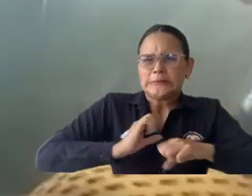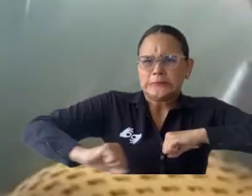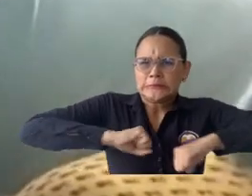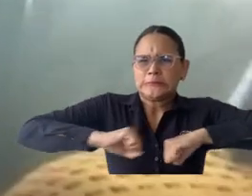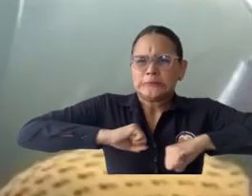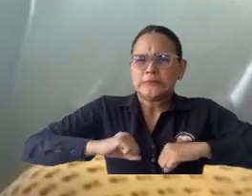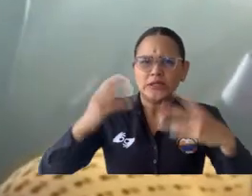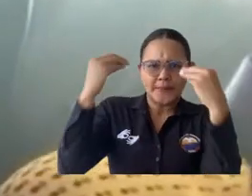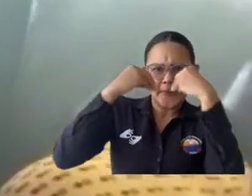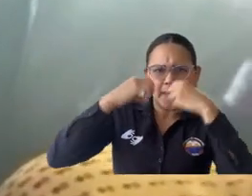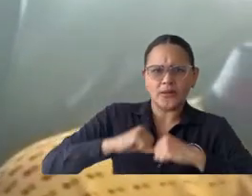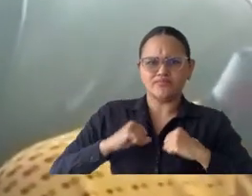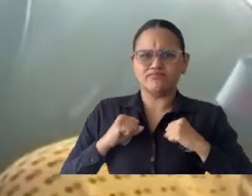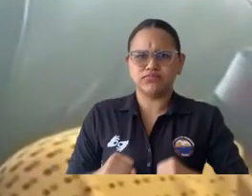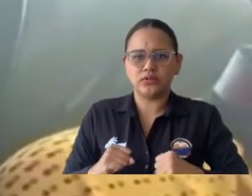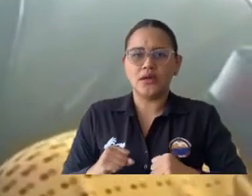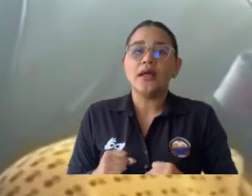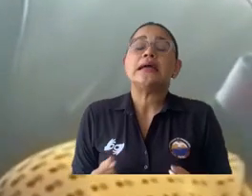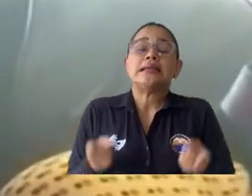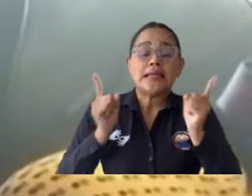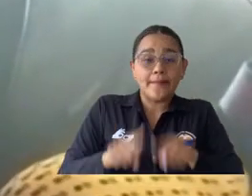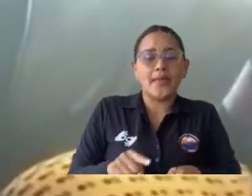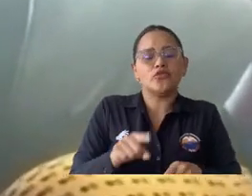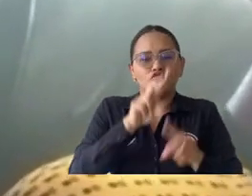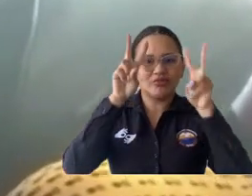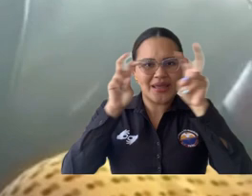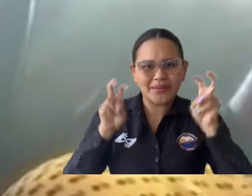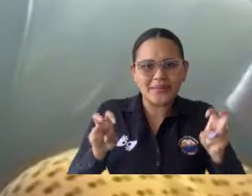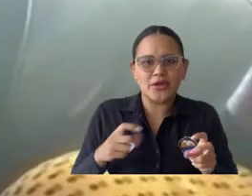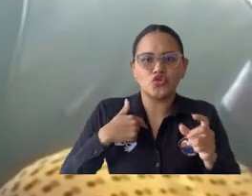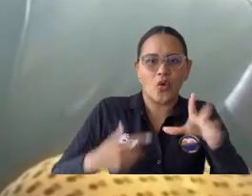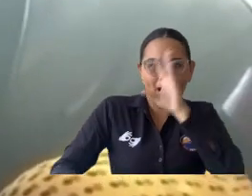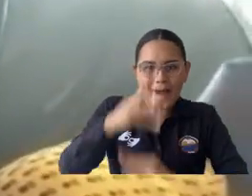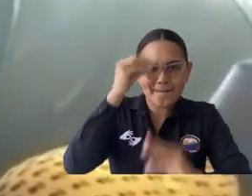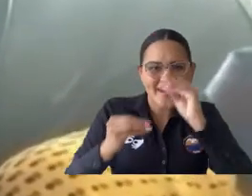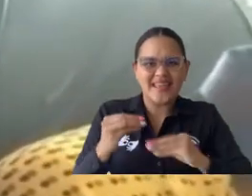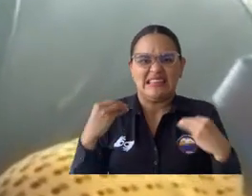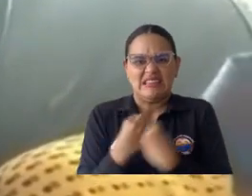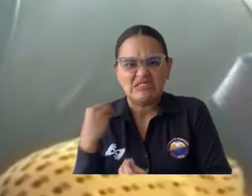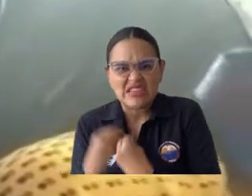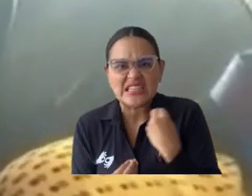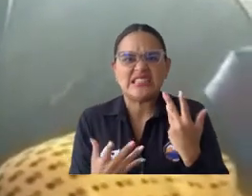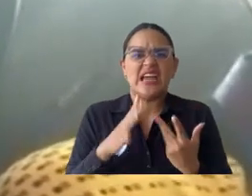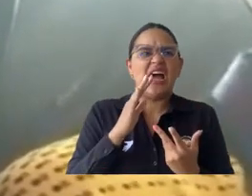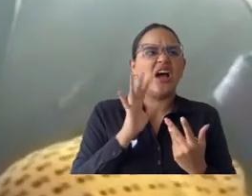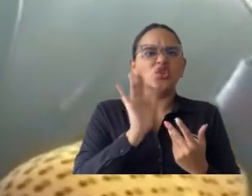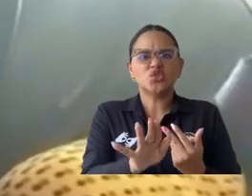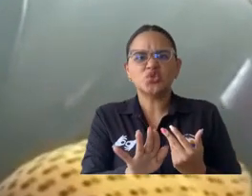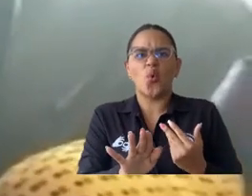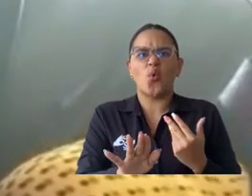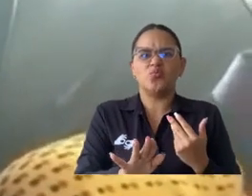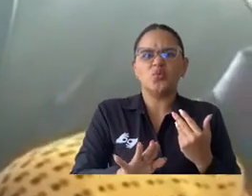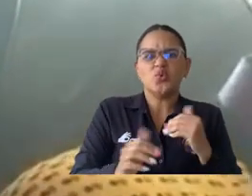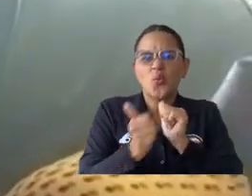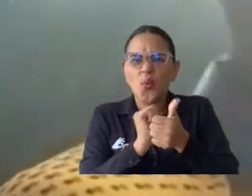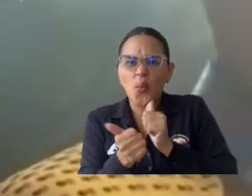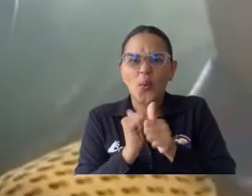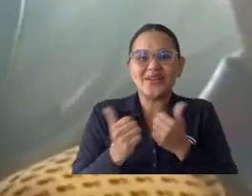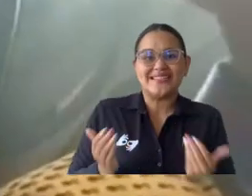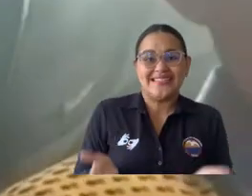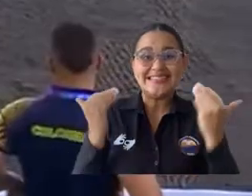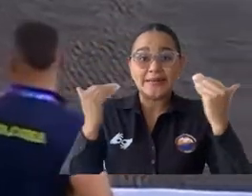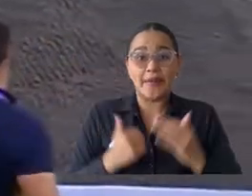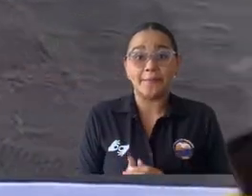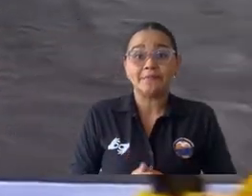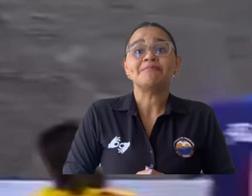como deportista, los temas que he dado como biofísica, como fisiología del ejercicio, me han ayudado mucho más a entender cómo funciona mi